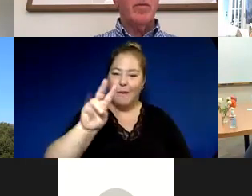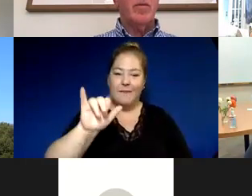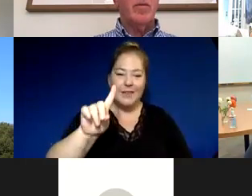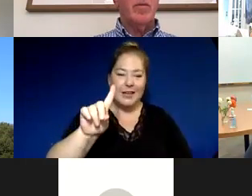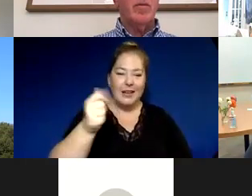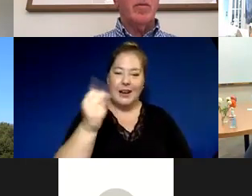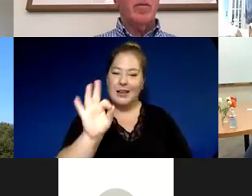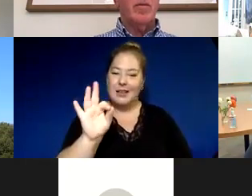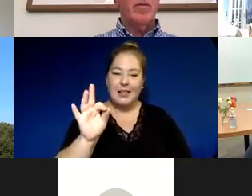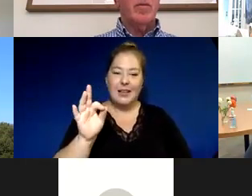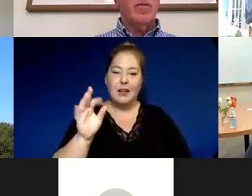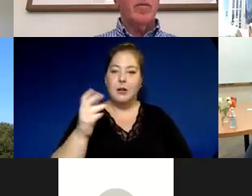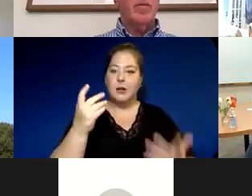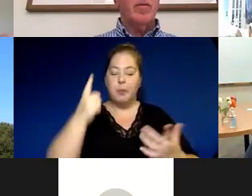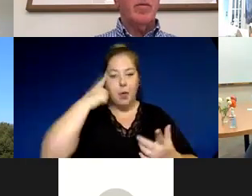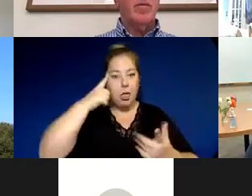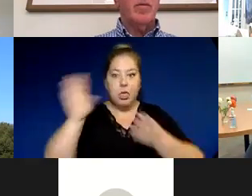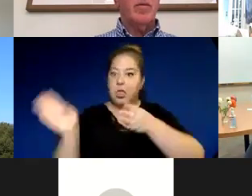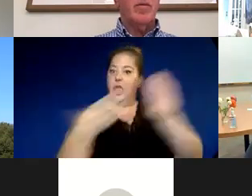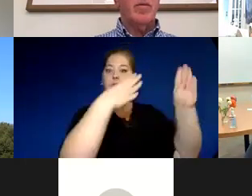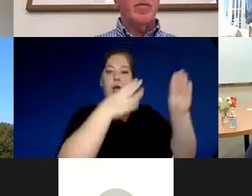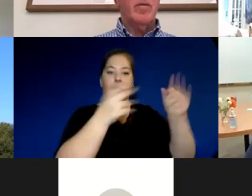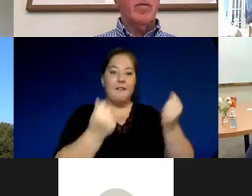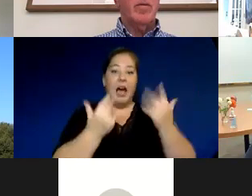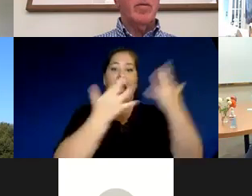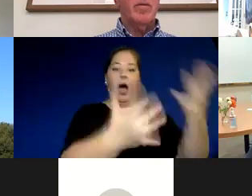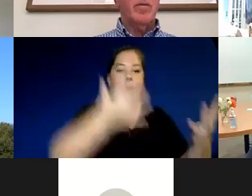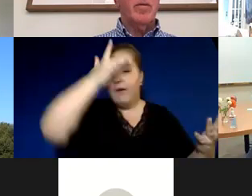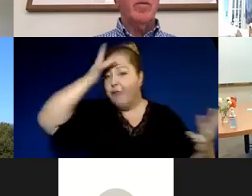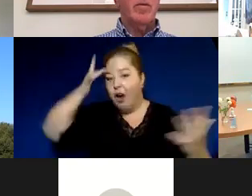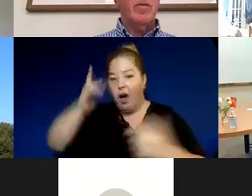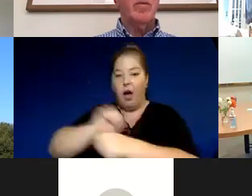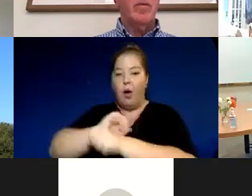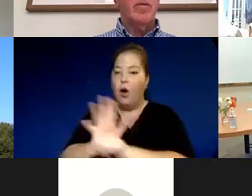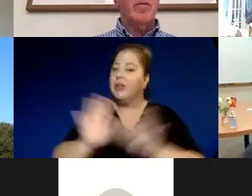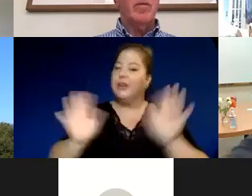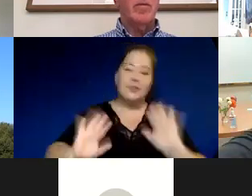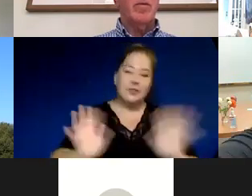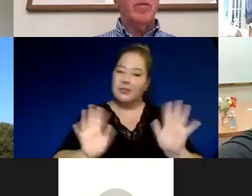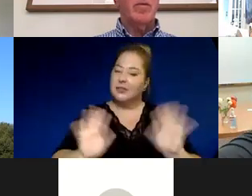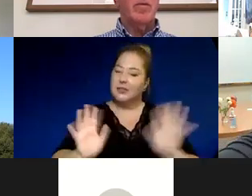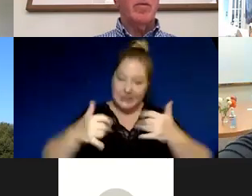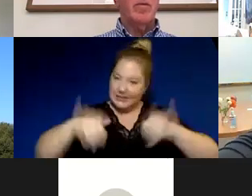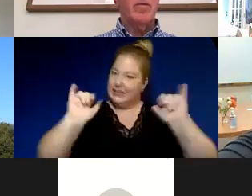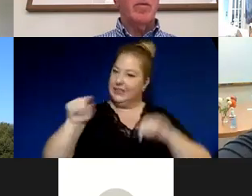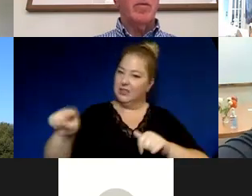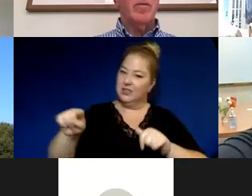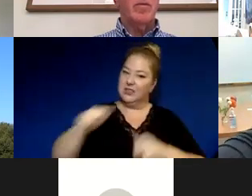de ese tema, pero esto, pues, causa, esta es una causa de estrés,